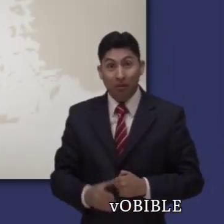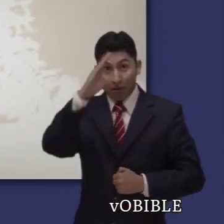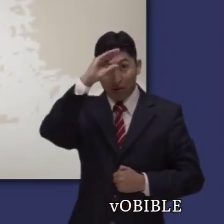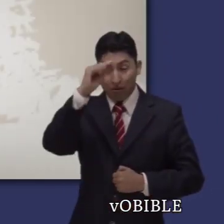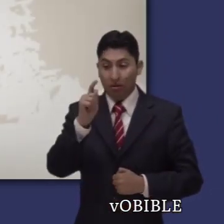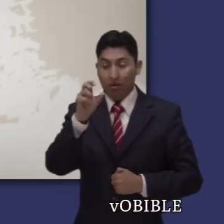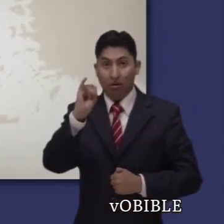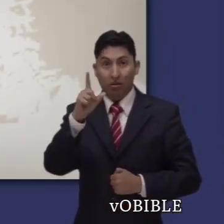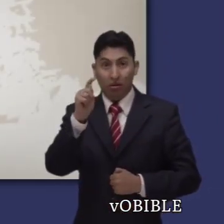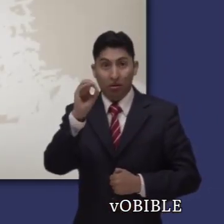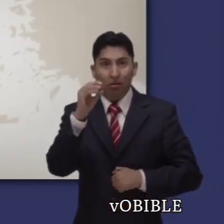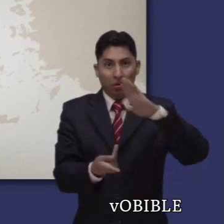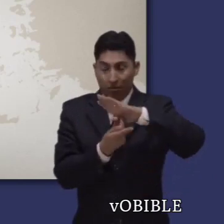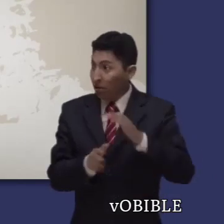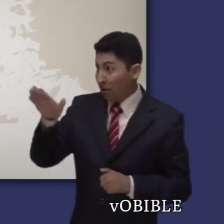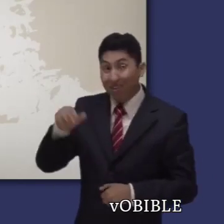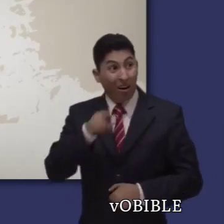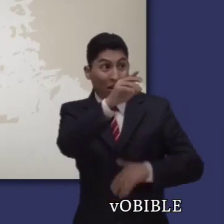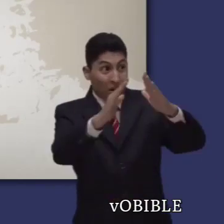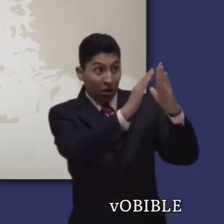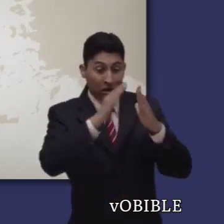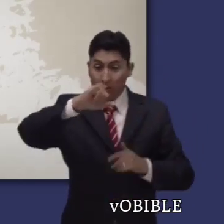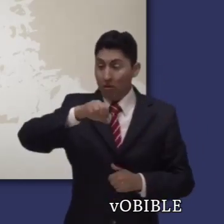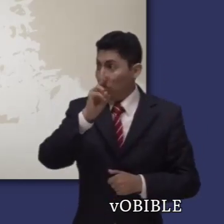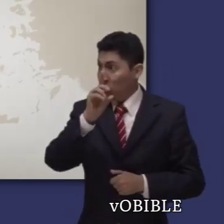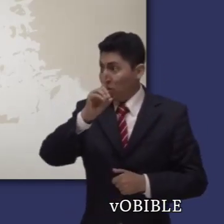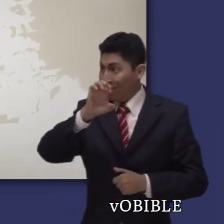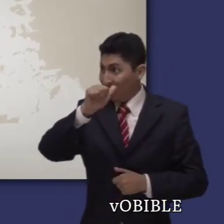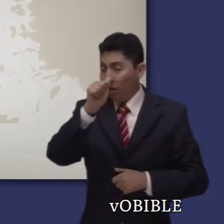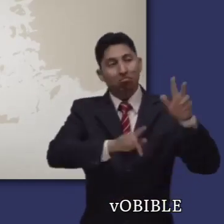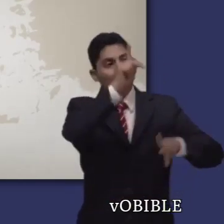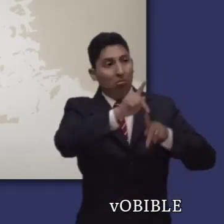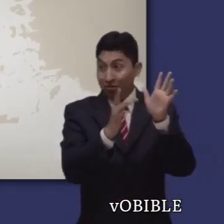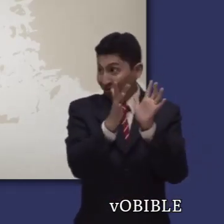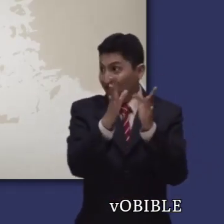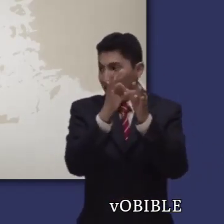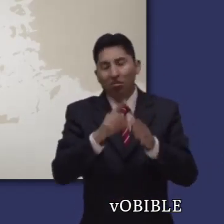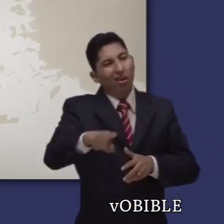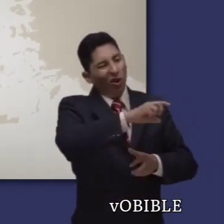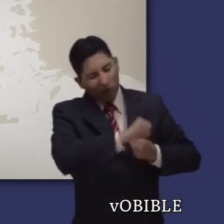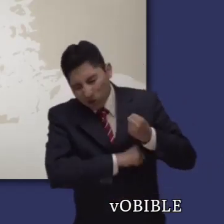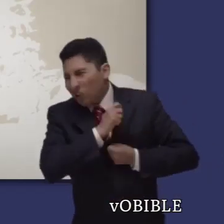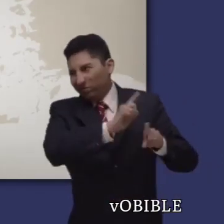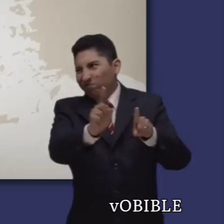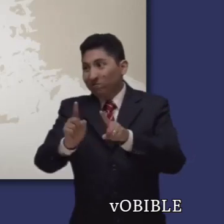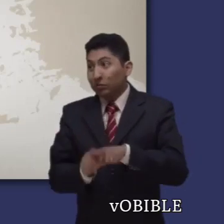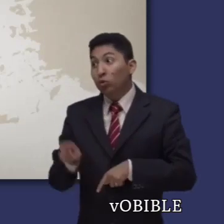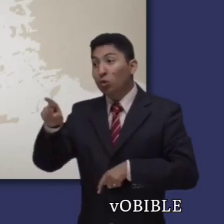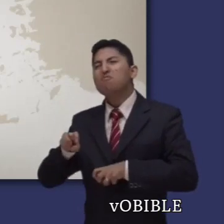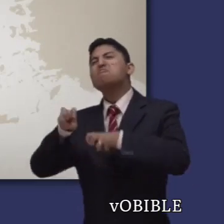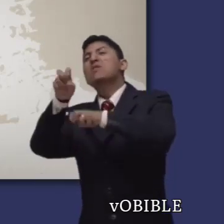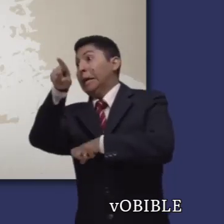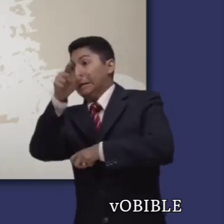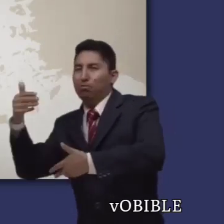Tito fue enviado a Corinto para ayudar en la colecta para los hermanos de Judea, y quizá también para ver la reacción de los corintios a la